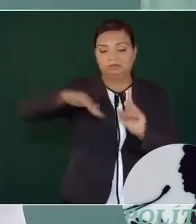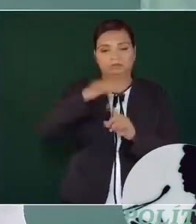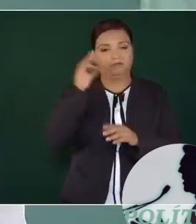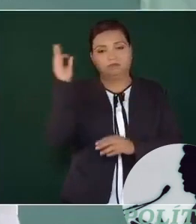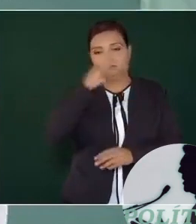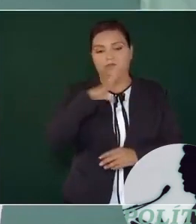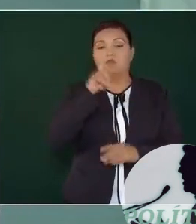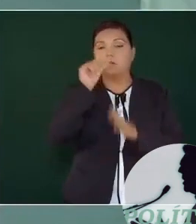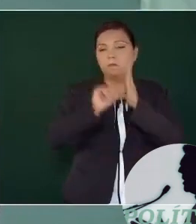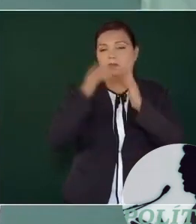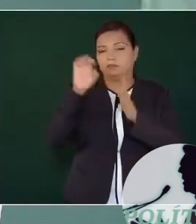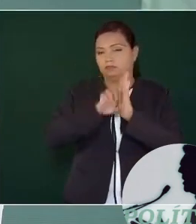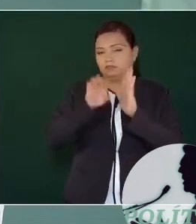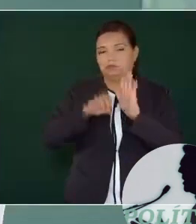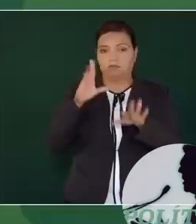como un mes